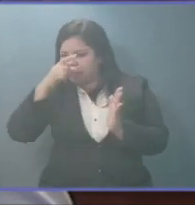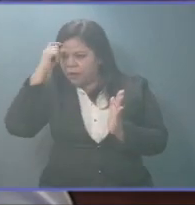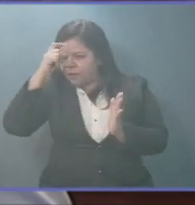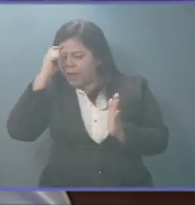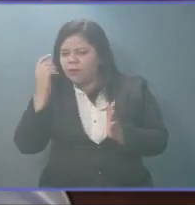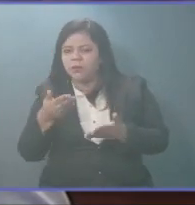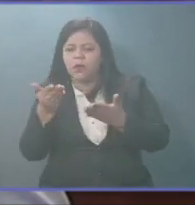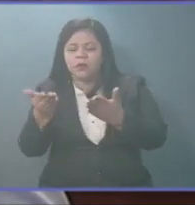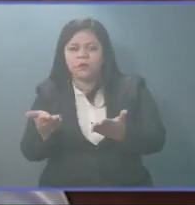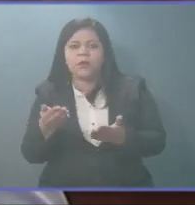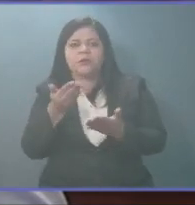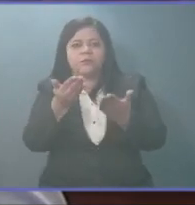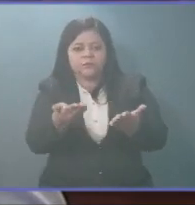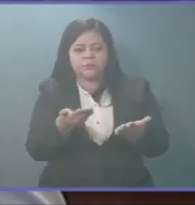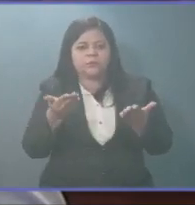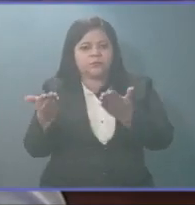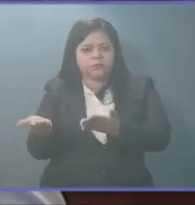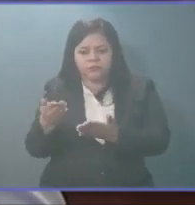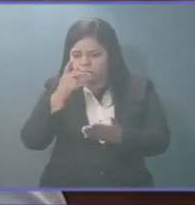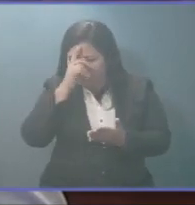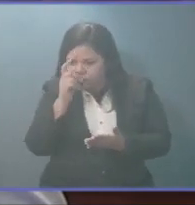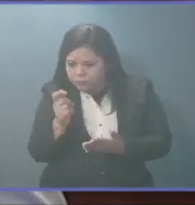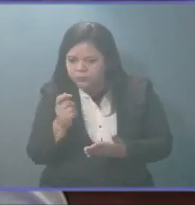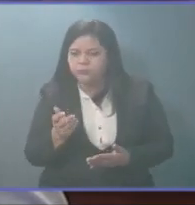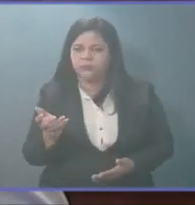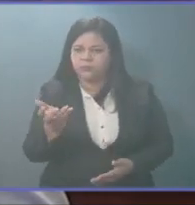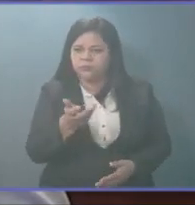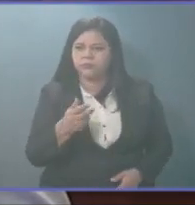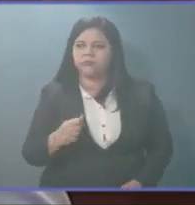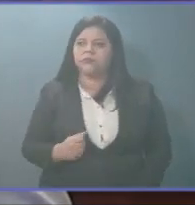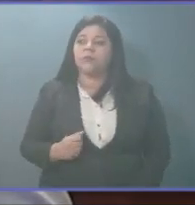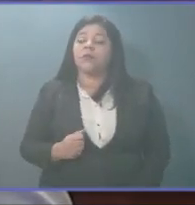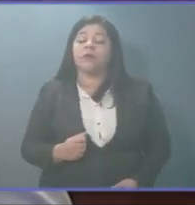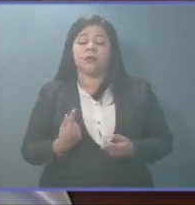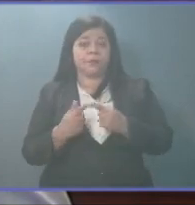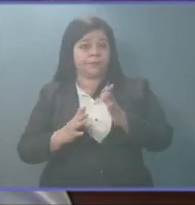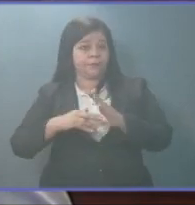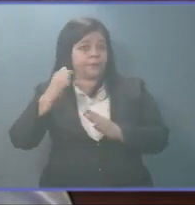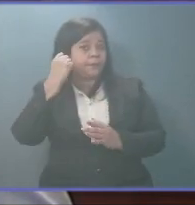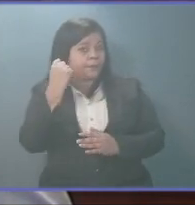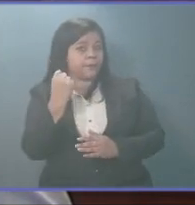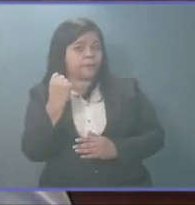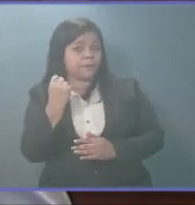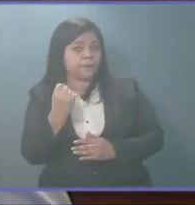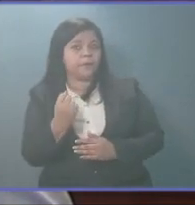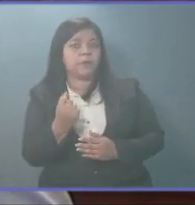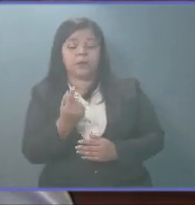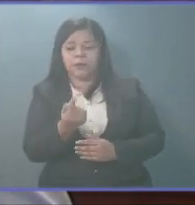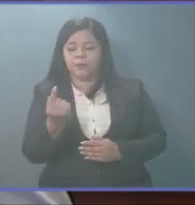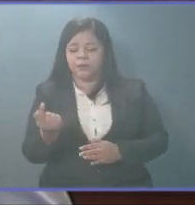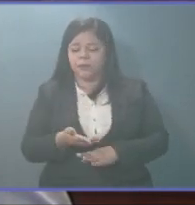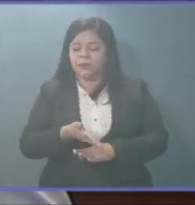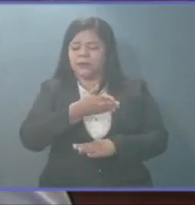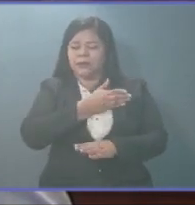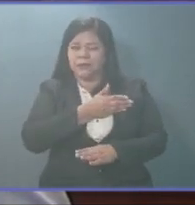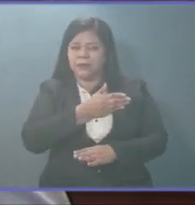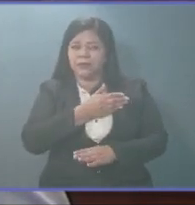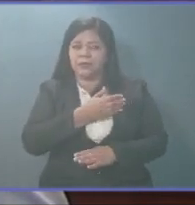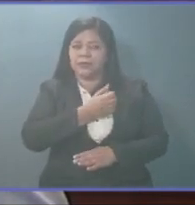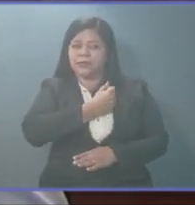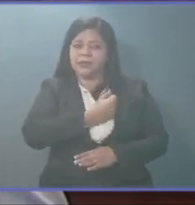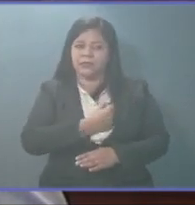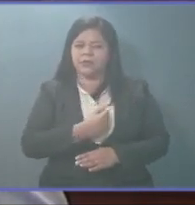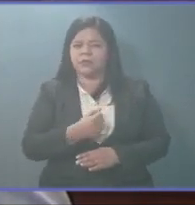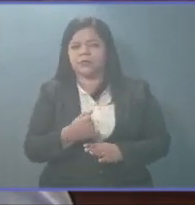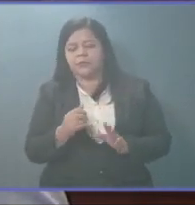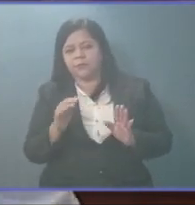la responsabilidad de todos como Estado, y sobre todo, de los que llevaron luto a esa zona. Por